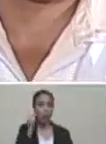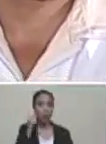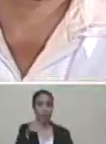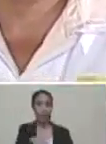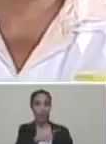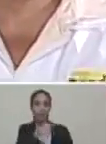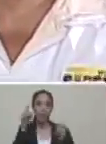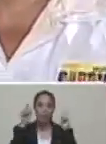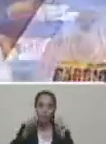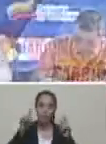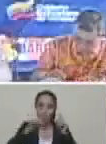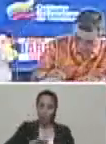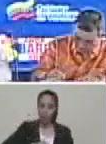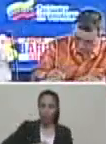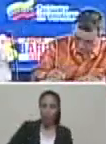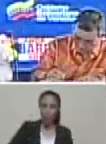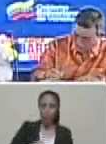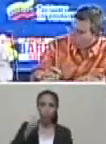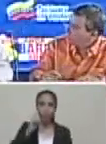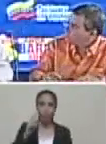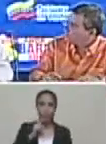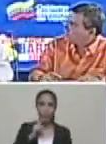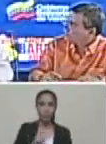humanizado. Ese es mi sueño, es un sueño que yo tengo.